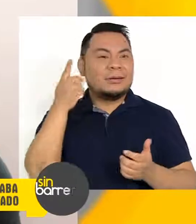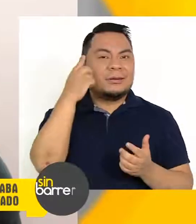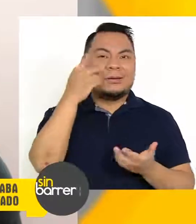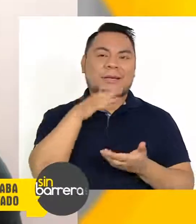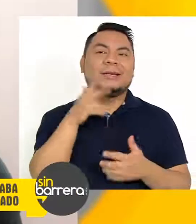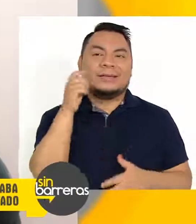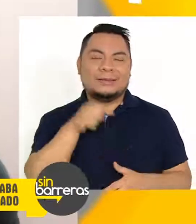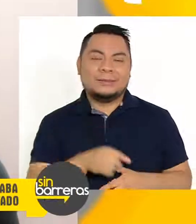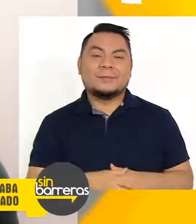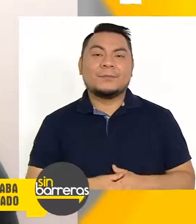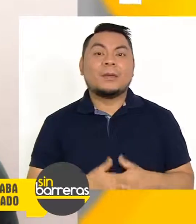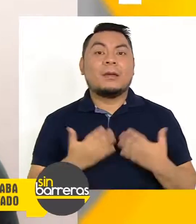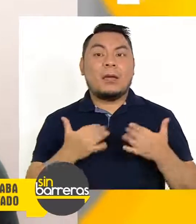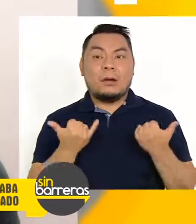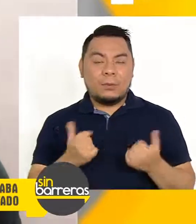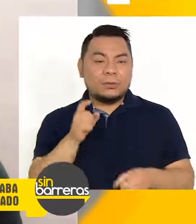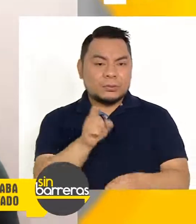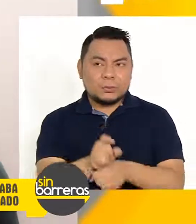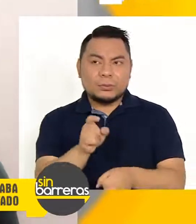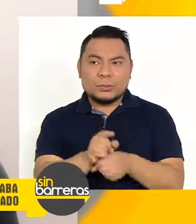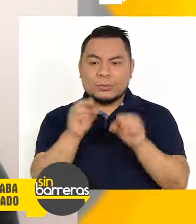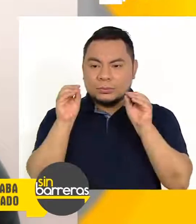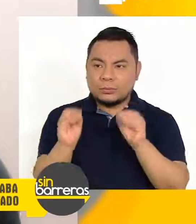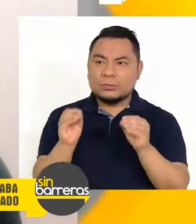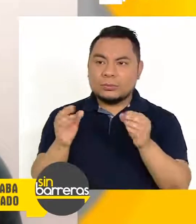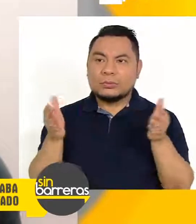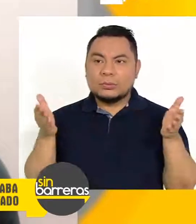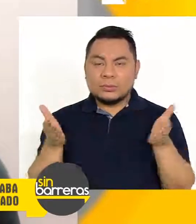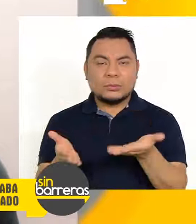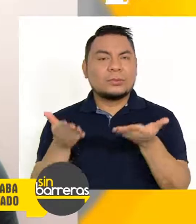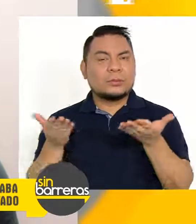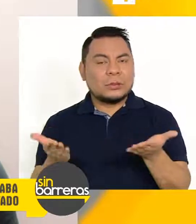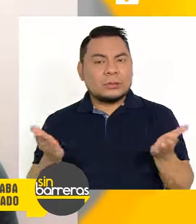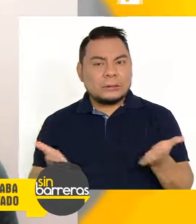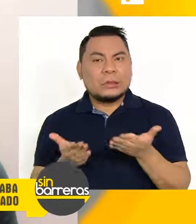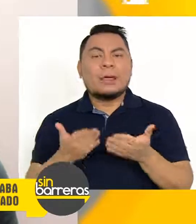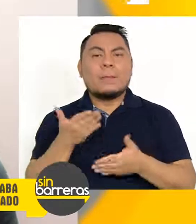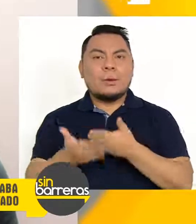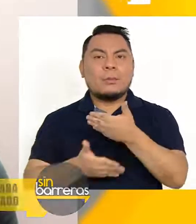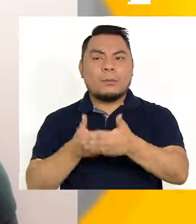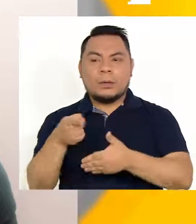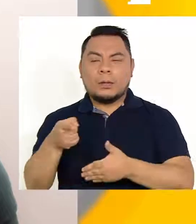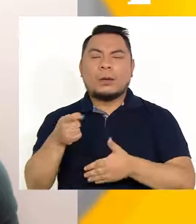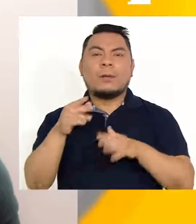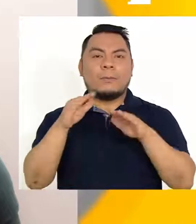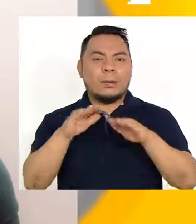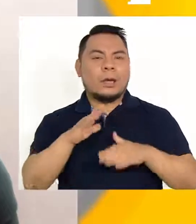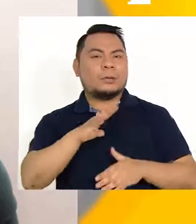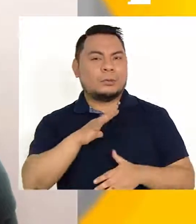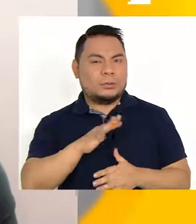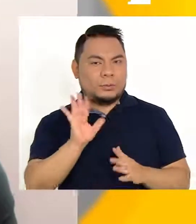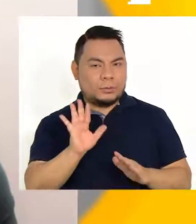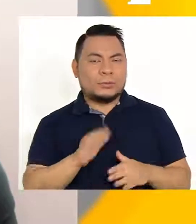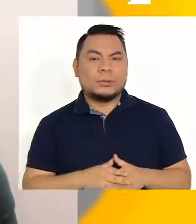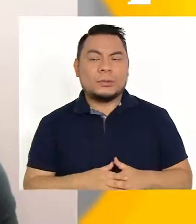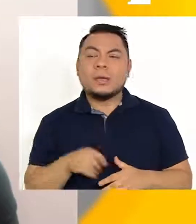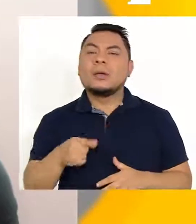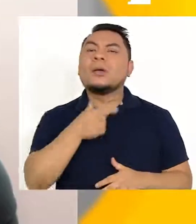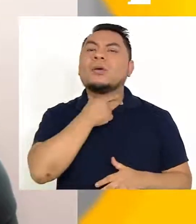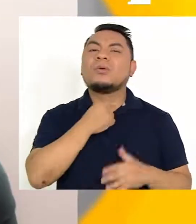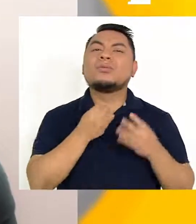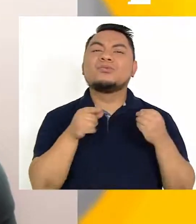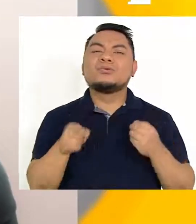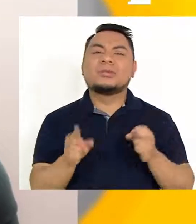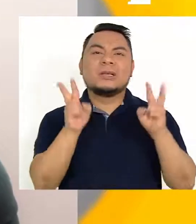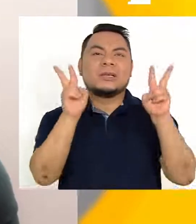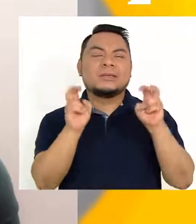Ahora con las terapias y la constancia del tiempo, pues él se ha vuelto más tolerante. Le gusta mucho lo que